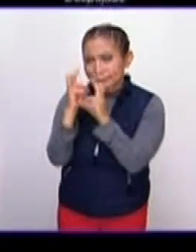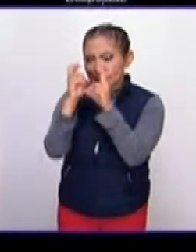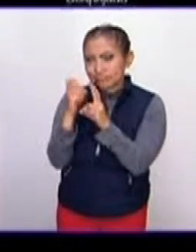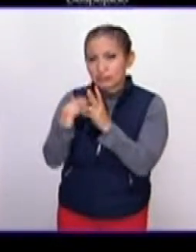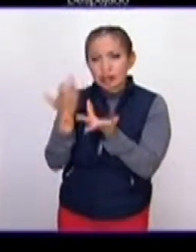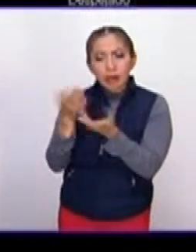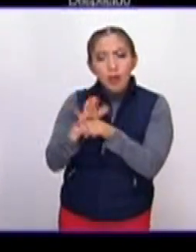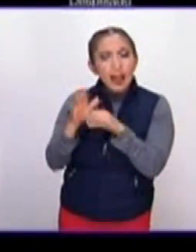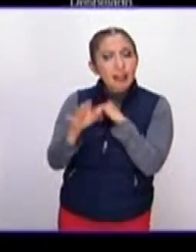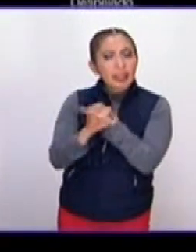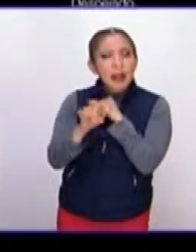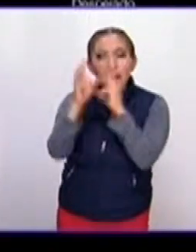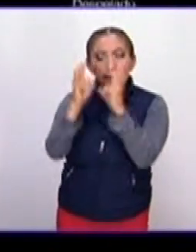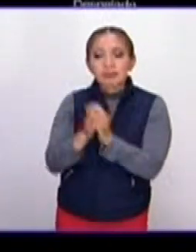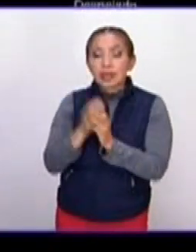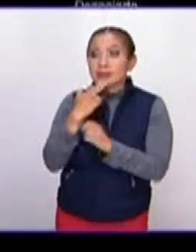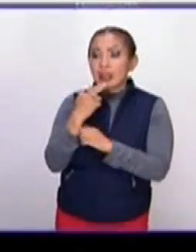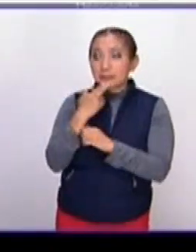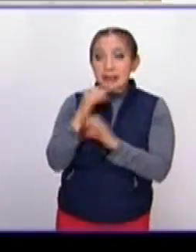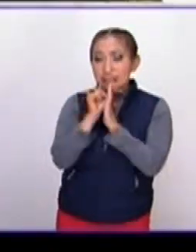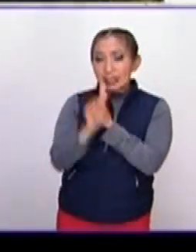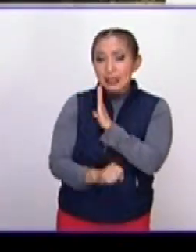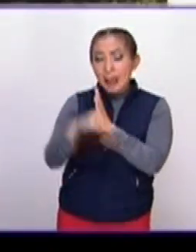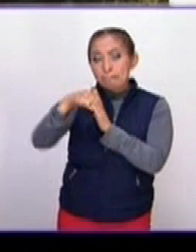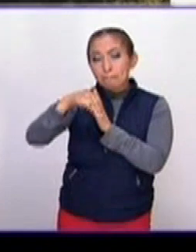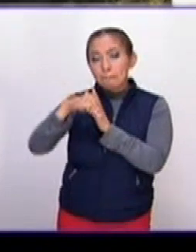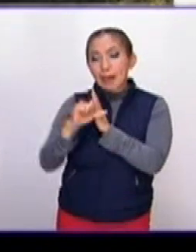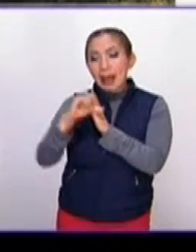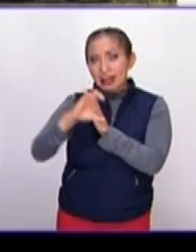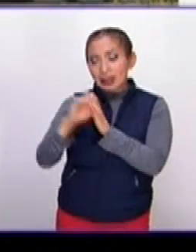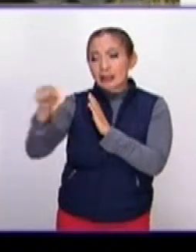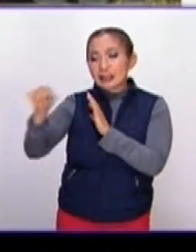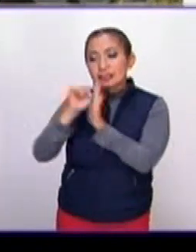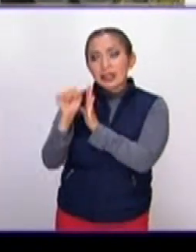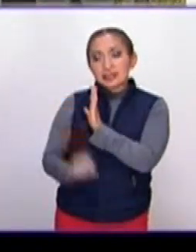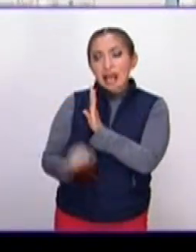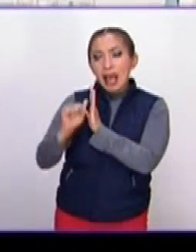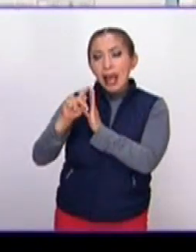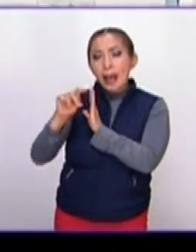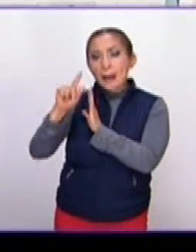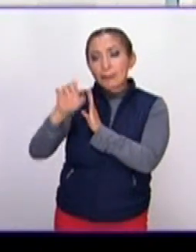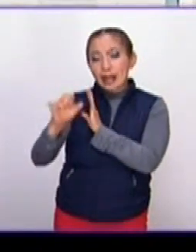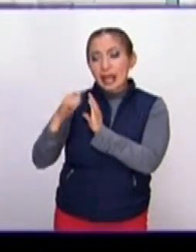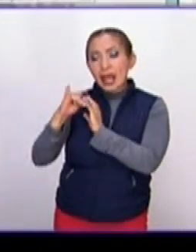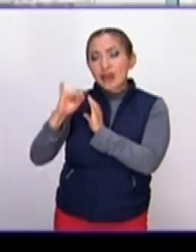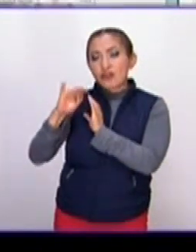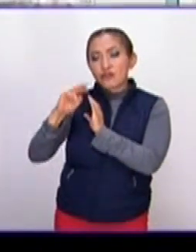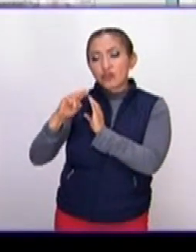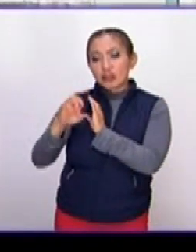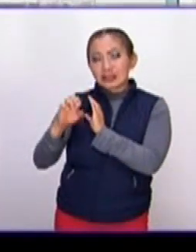descargar. ¿En qué plataforma la pueden encontrar? Bueno, funciona en el sistema Mac. Mac y en los sistemas de Apple, de iPhone y